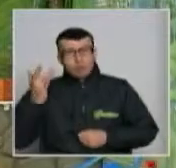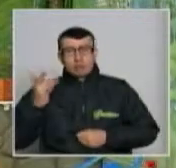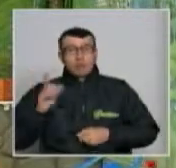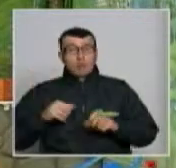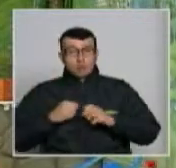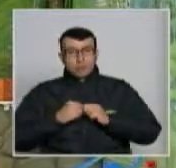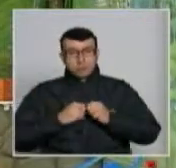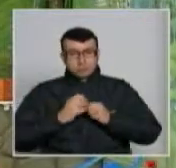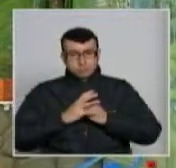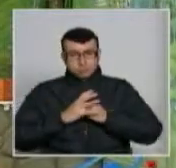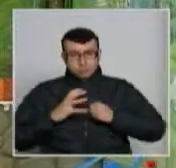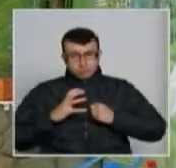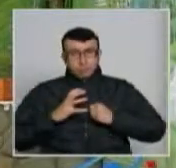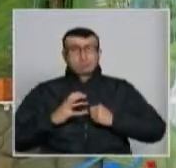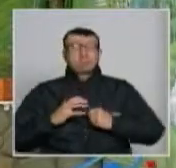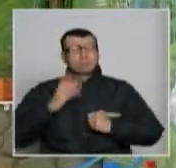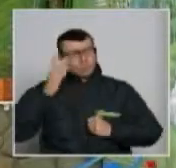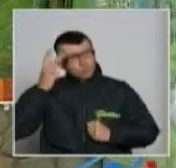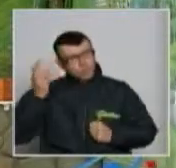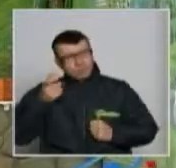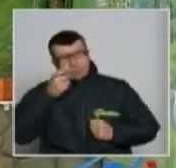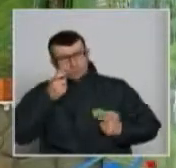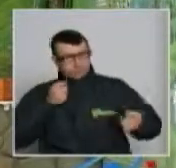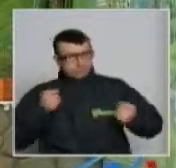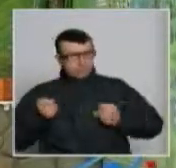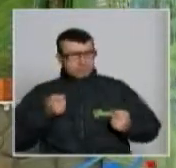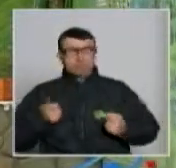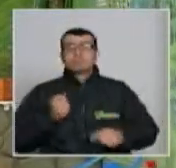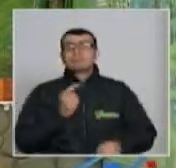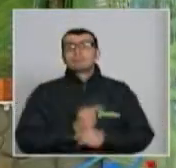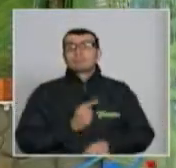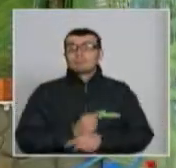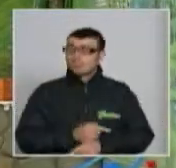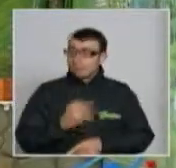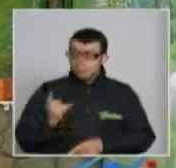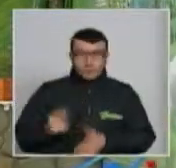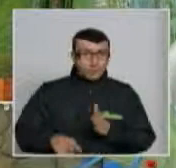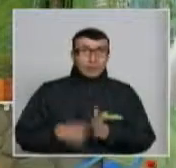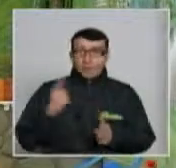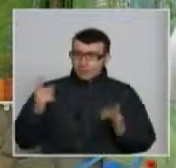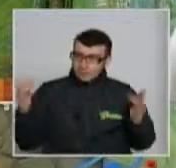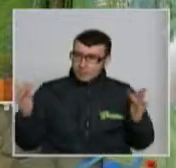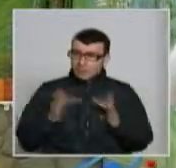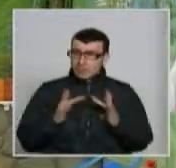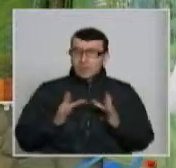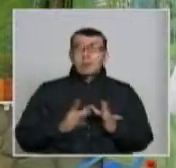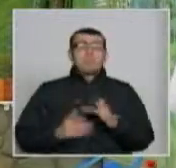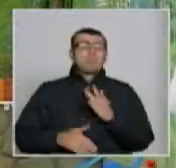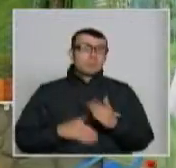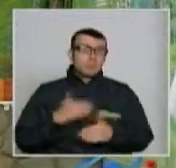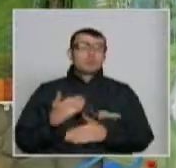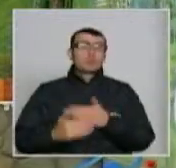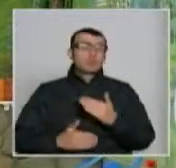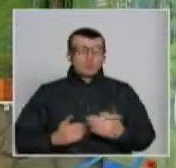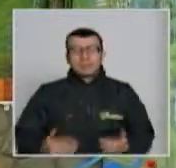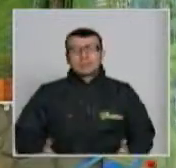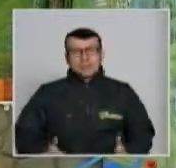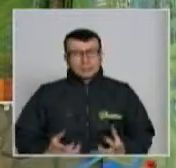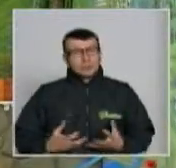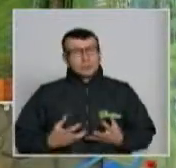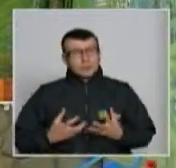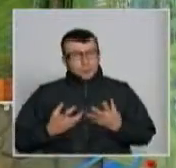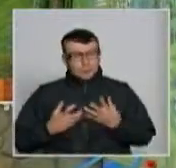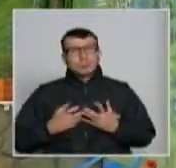articulaciones inflamadas. Patologías que van directamente relacionados a procesos infecciosos